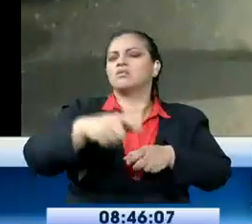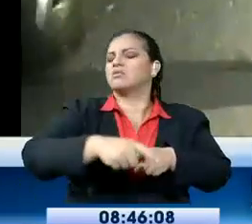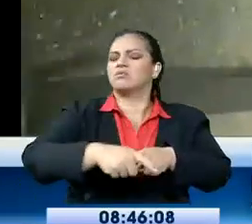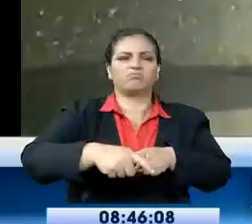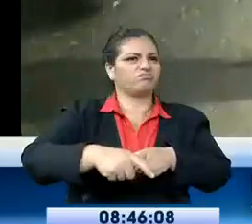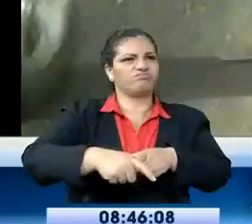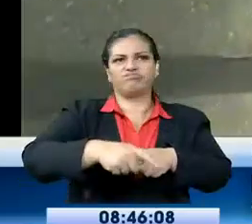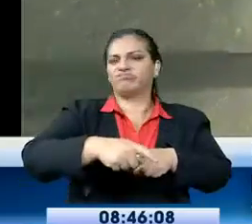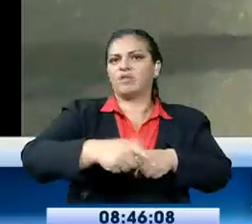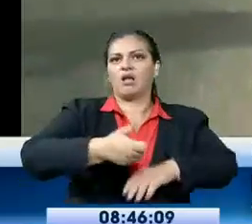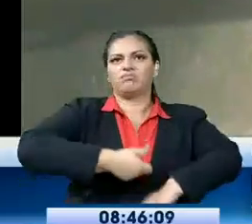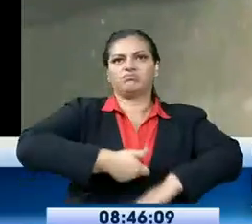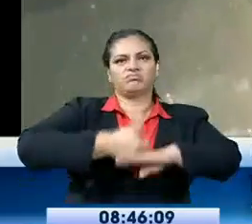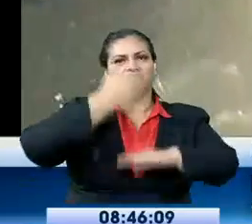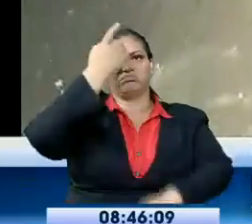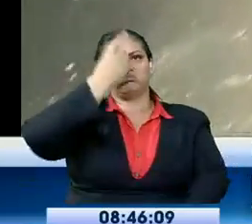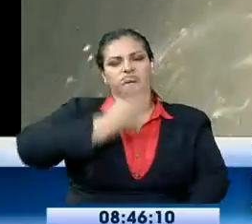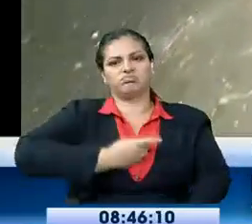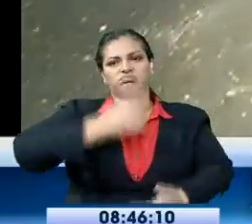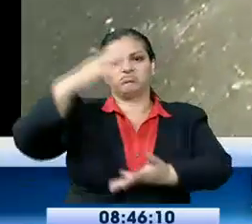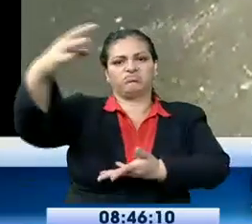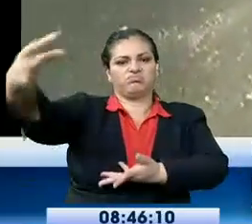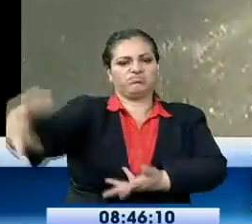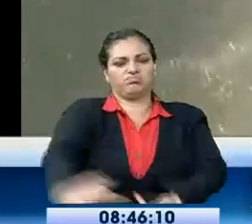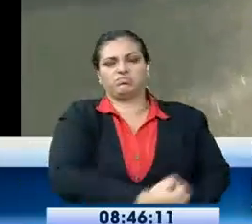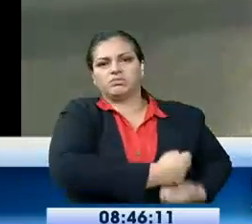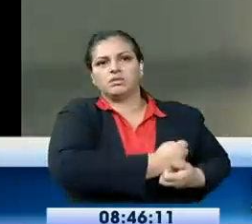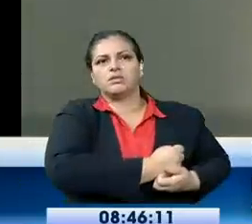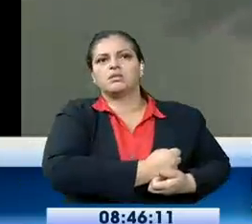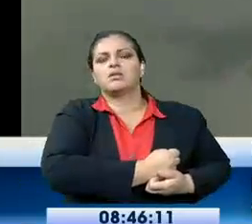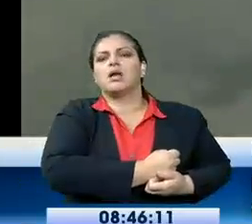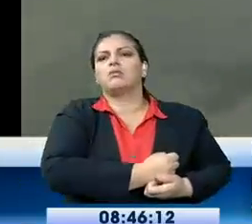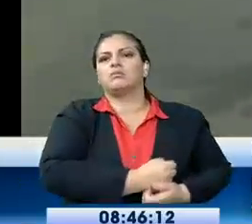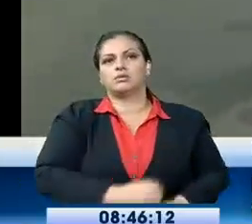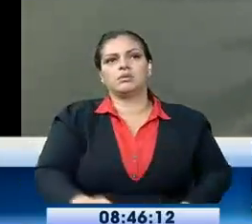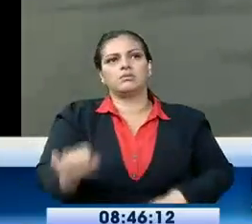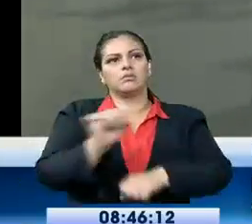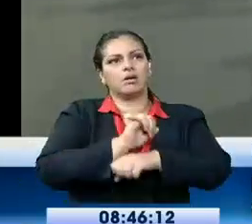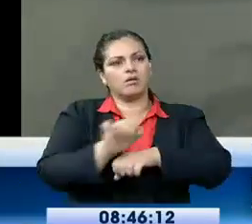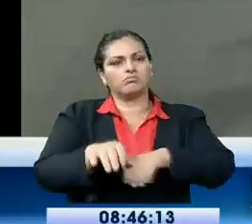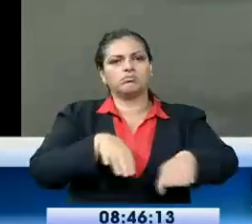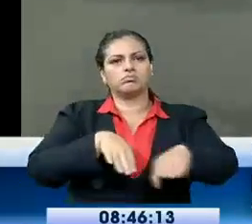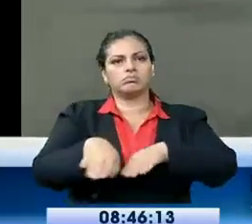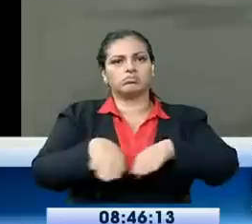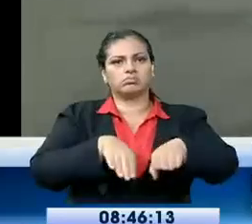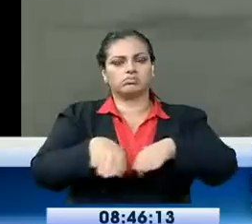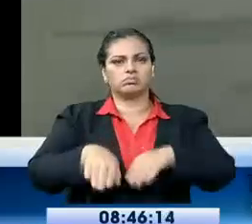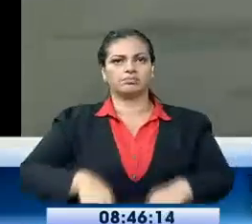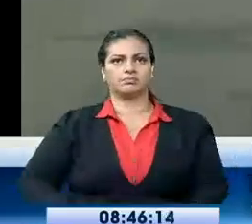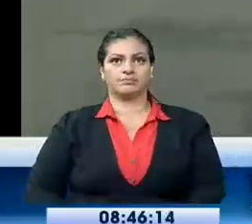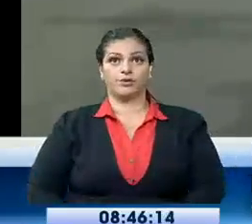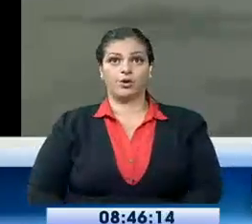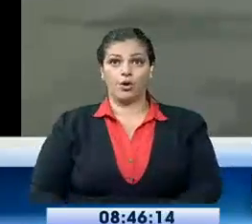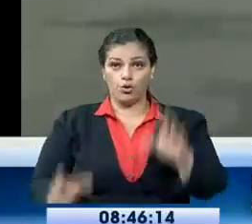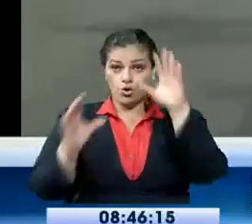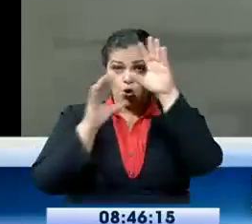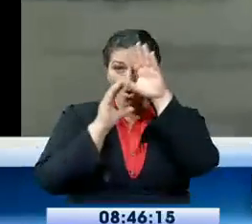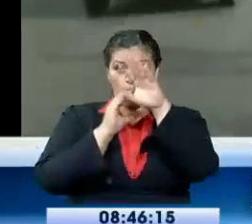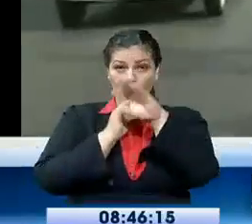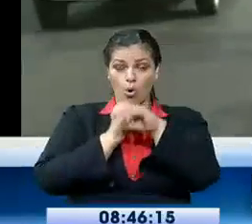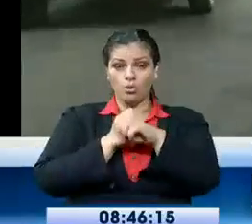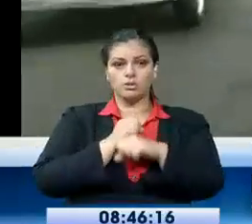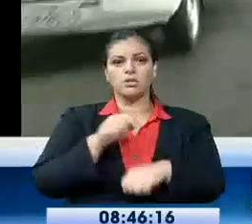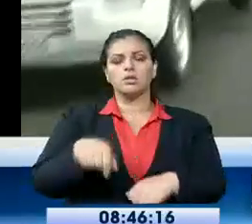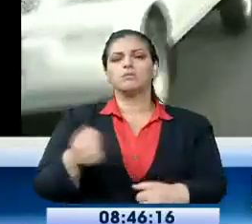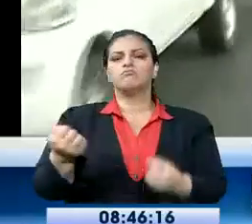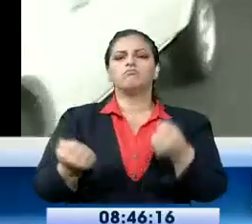largo de la vía Adaule, al menos en este sector, por cuanto son muchos los carros que en horas de la noche se impactan